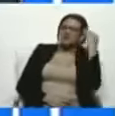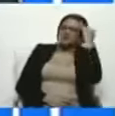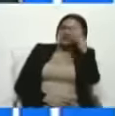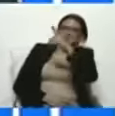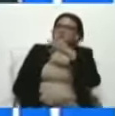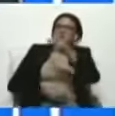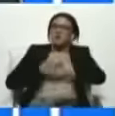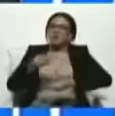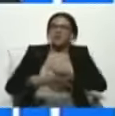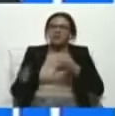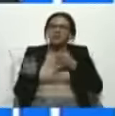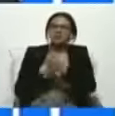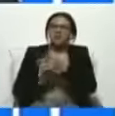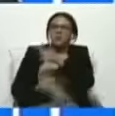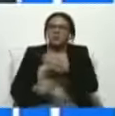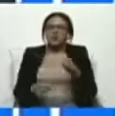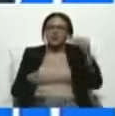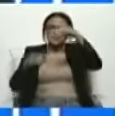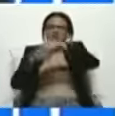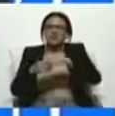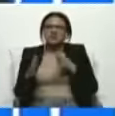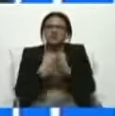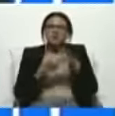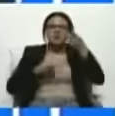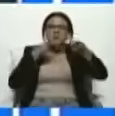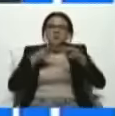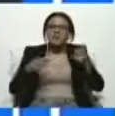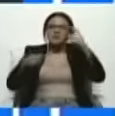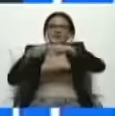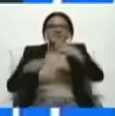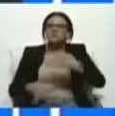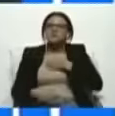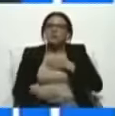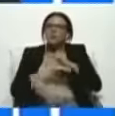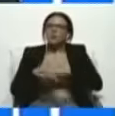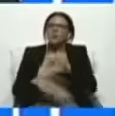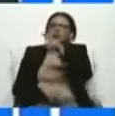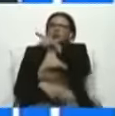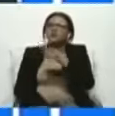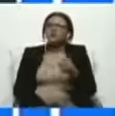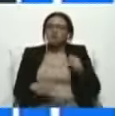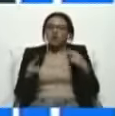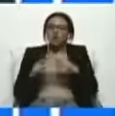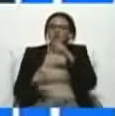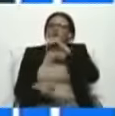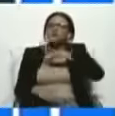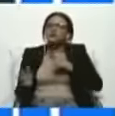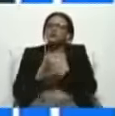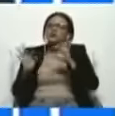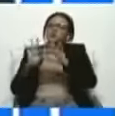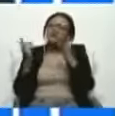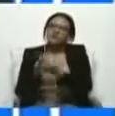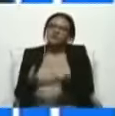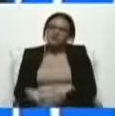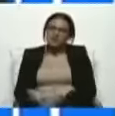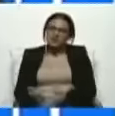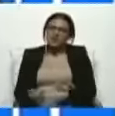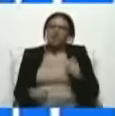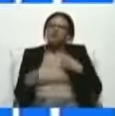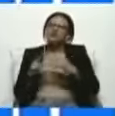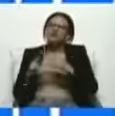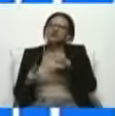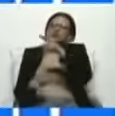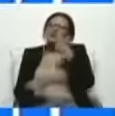porque usted tiene familiares, usted tiene yernos y tiene cuñados, y tiene hijos, y tiene